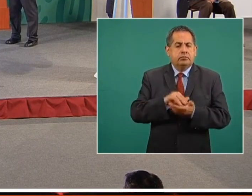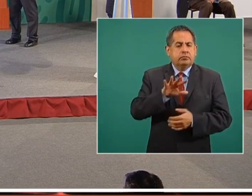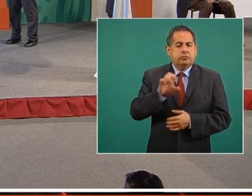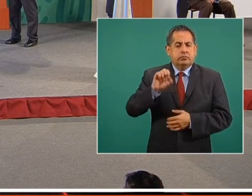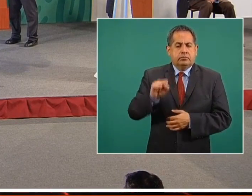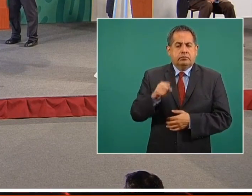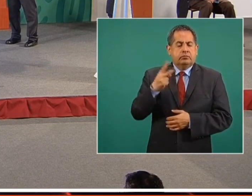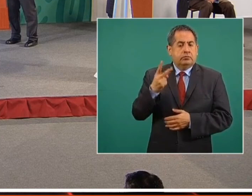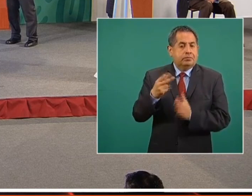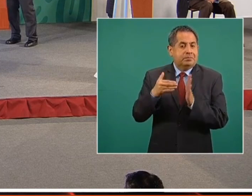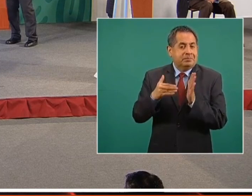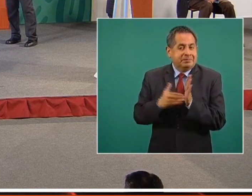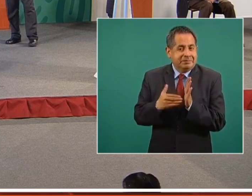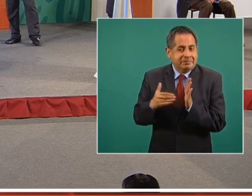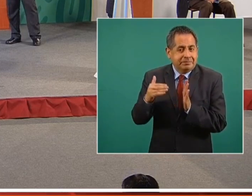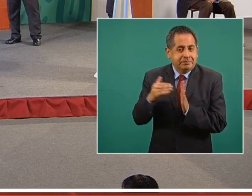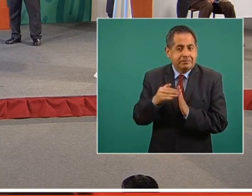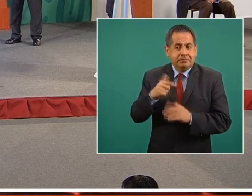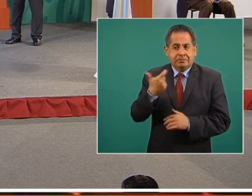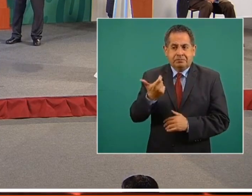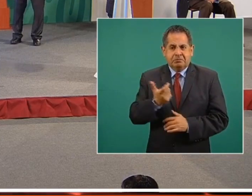15,562 millones de pesos